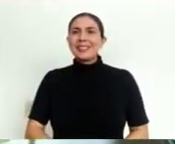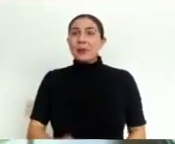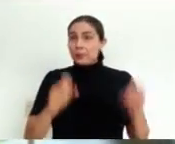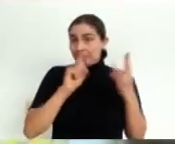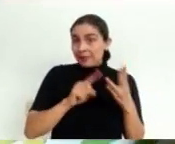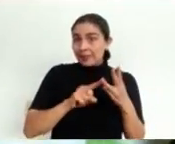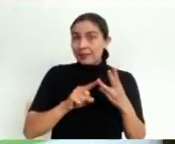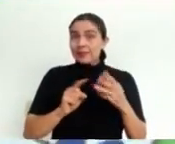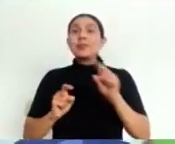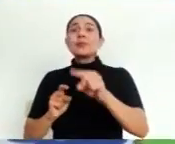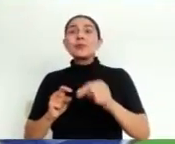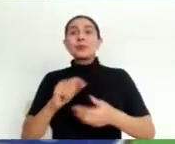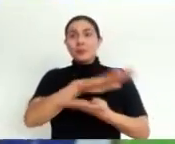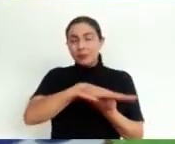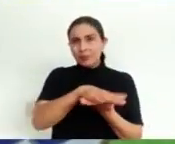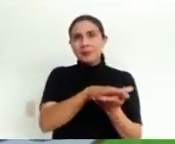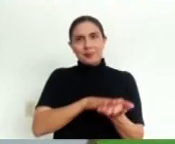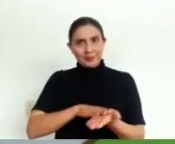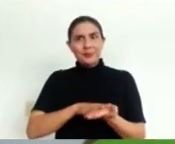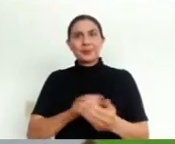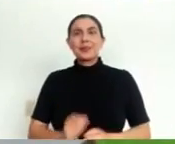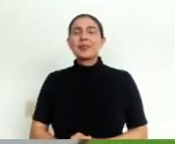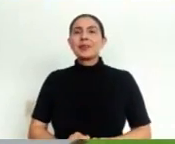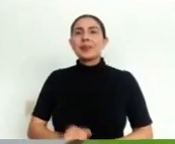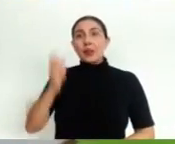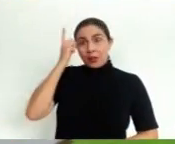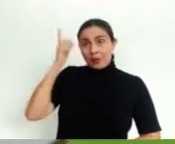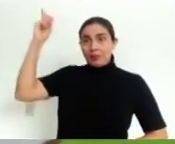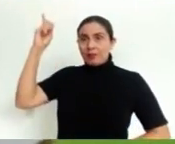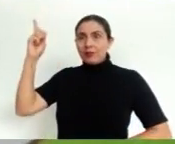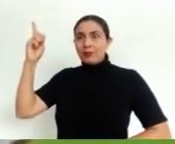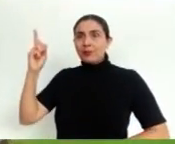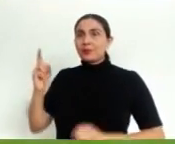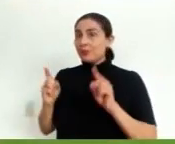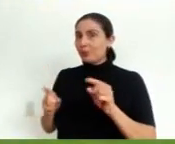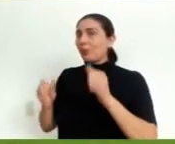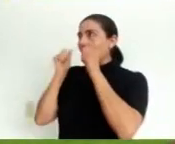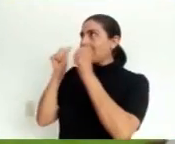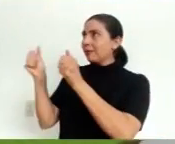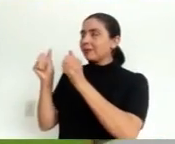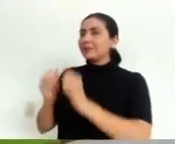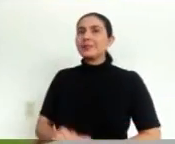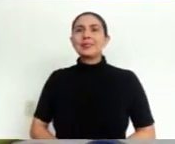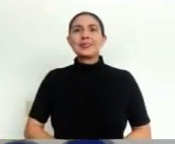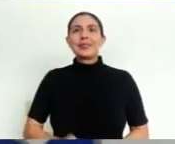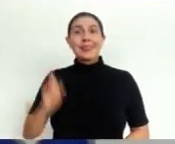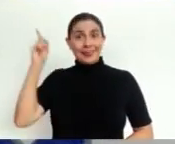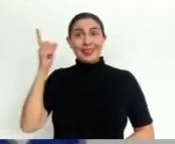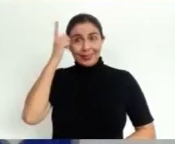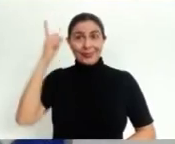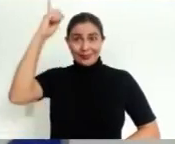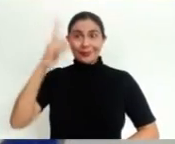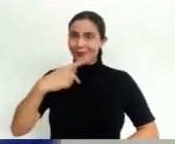caminar humildemente con Dios. Coloca las cosas de Dios mucho antes que las tuyas, porque Él es tu